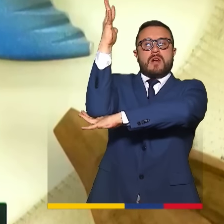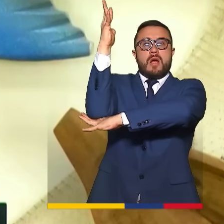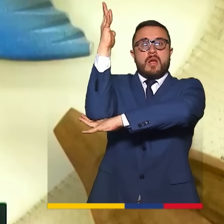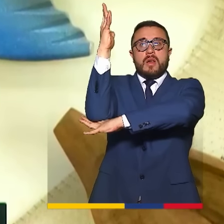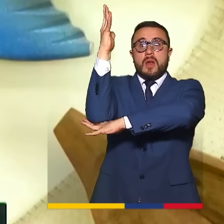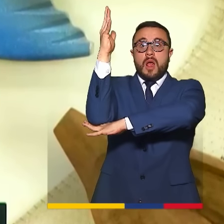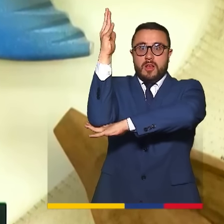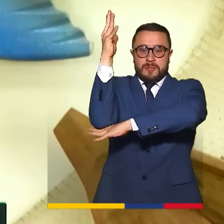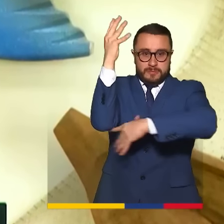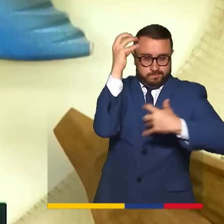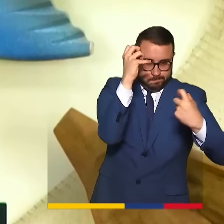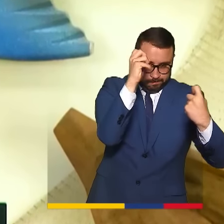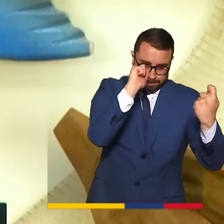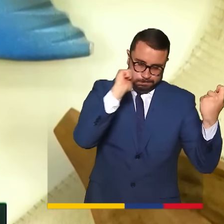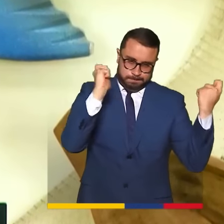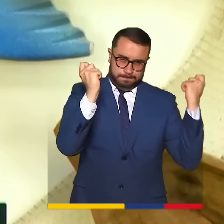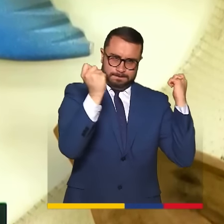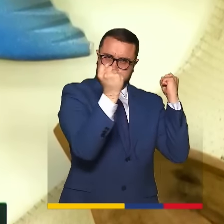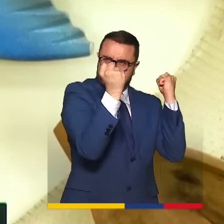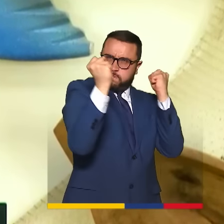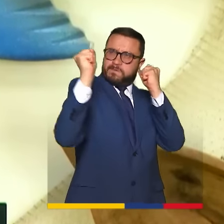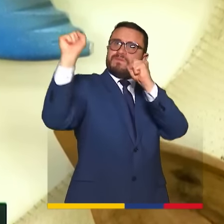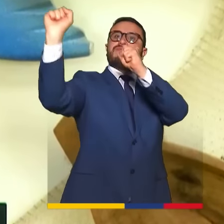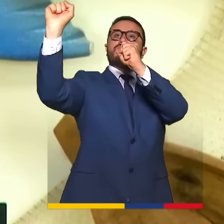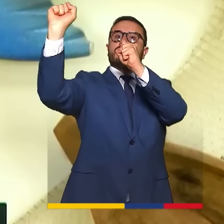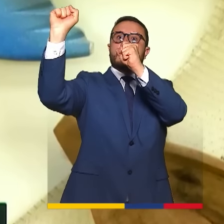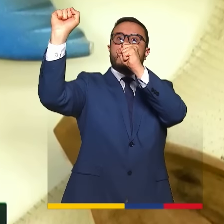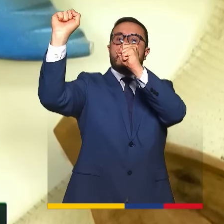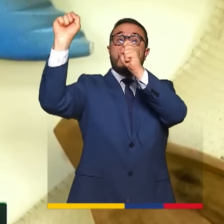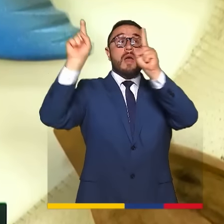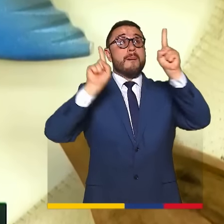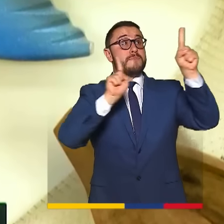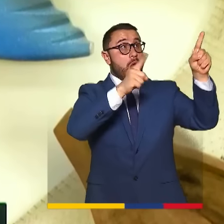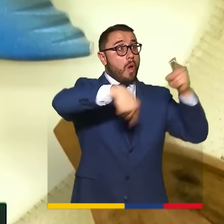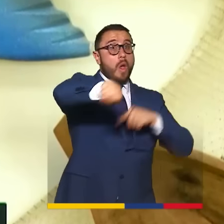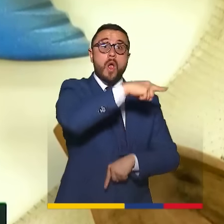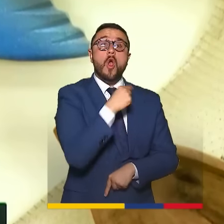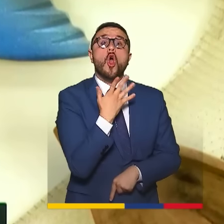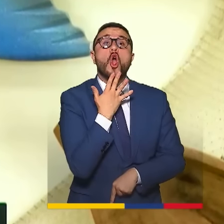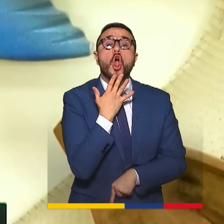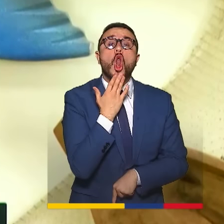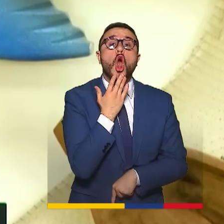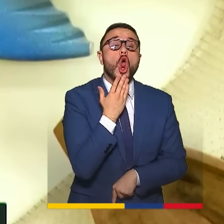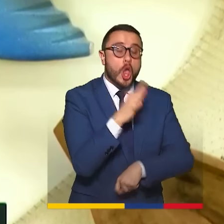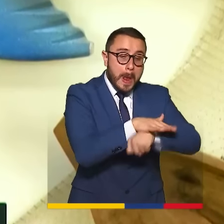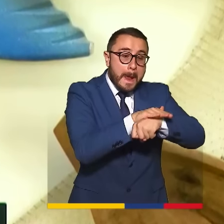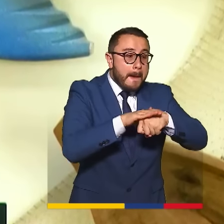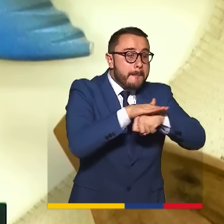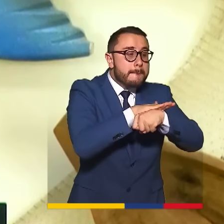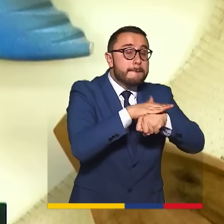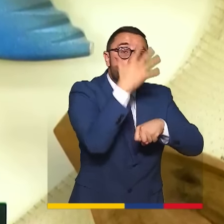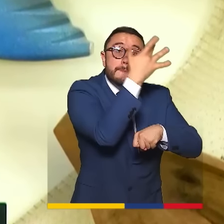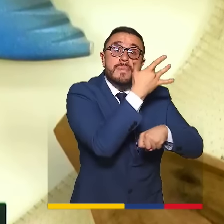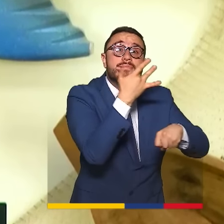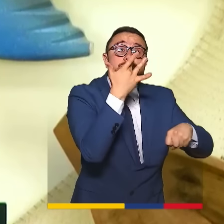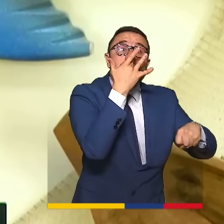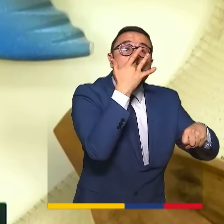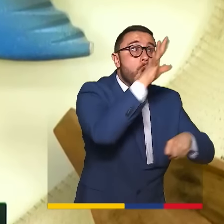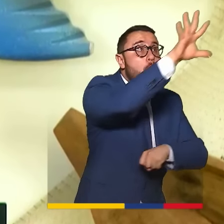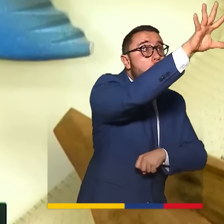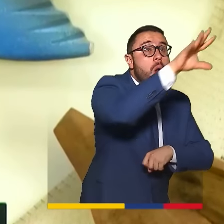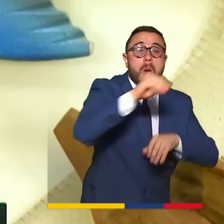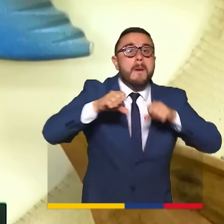negros no podías quedar en la historia universal la enorme importancia que